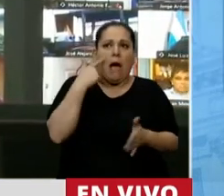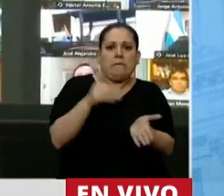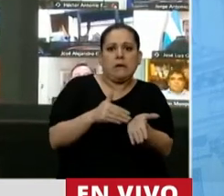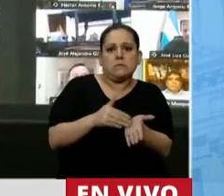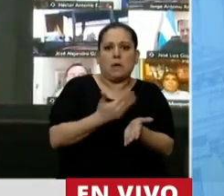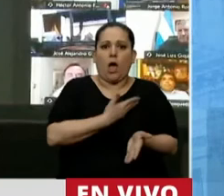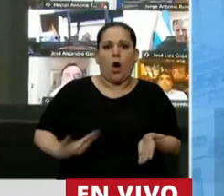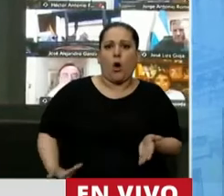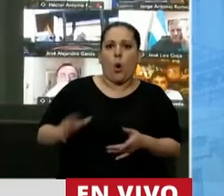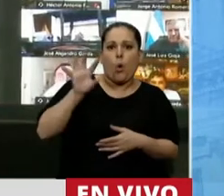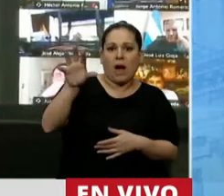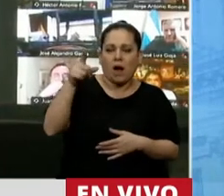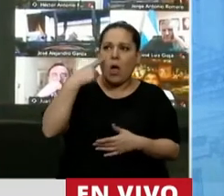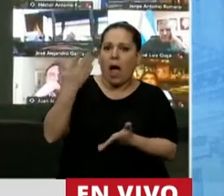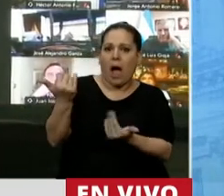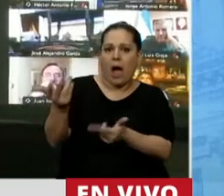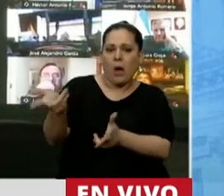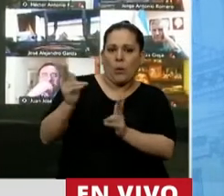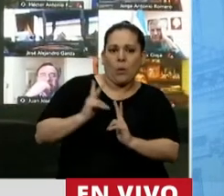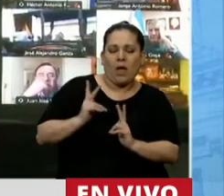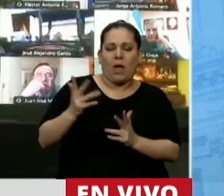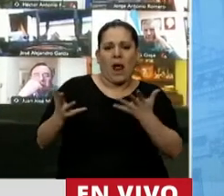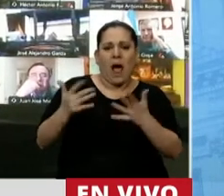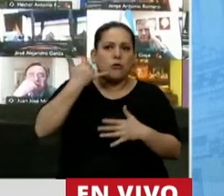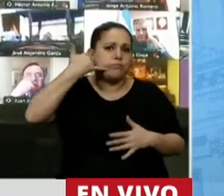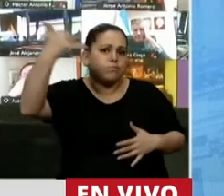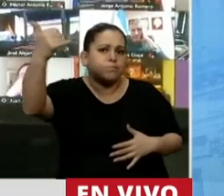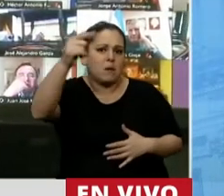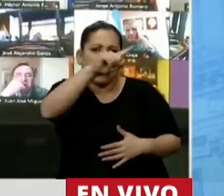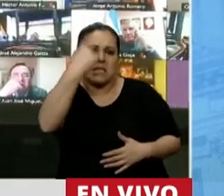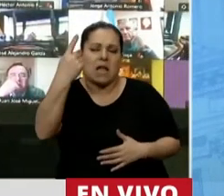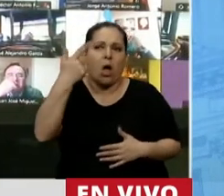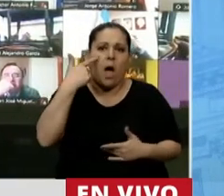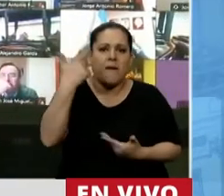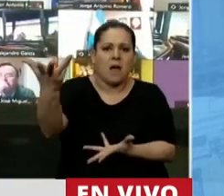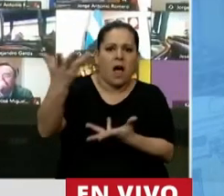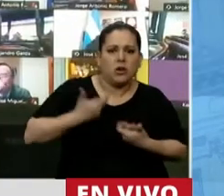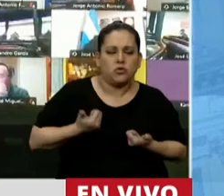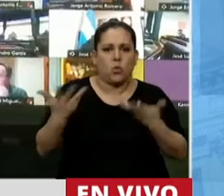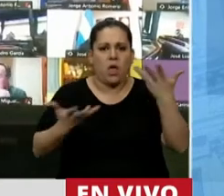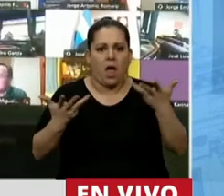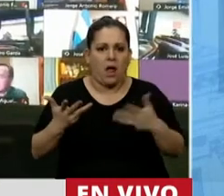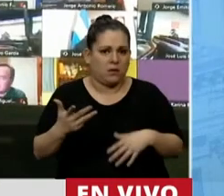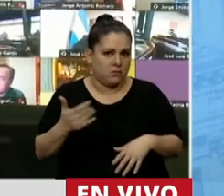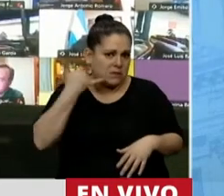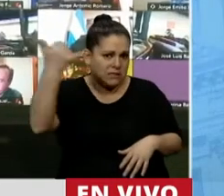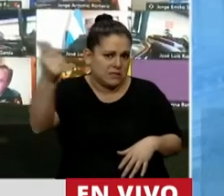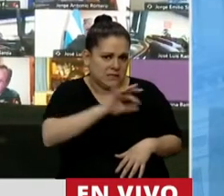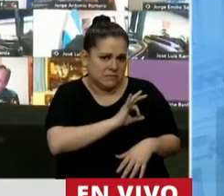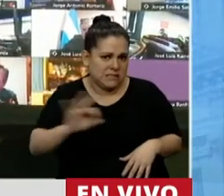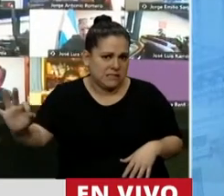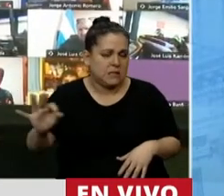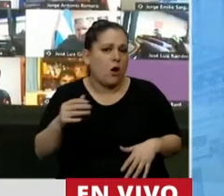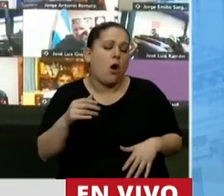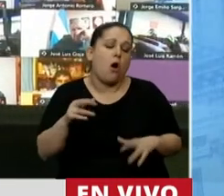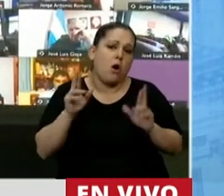qué momento levantaba el teléfono para pedir la asistencia al Estado Nacional. Ojalá que nunca más, cuando venimos acá